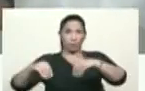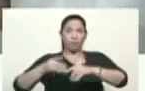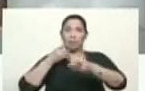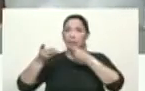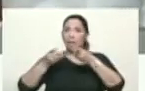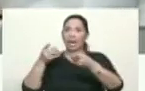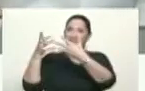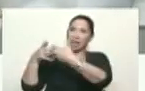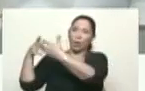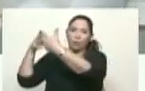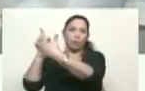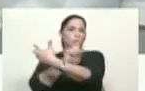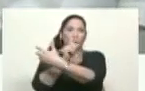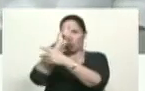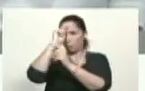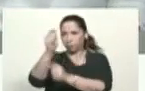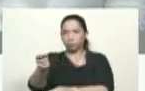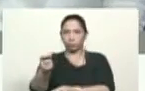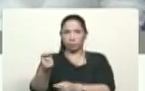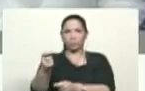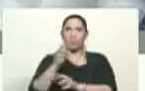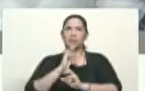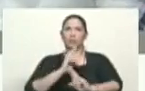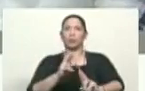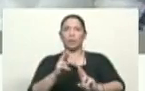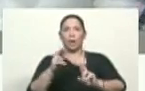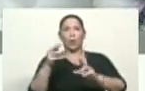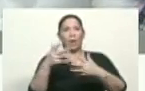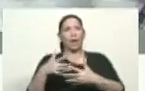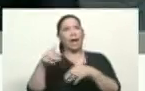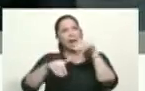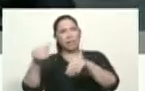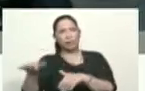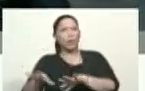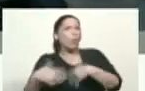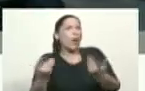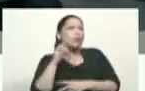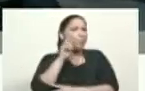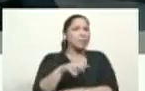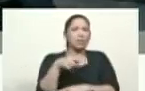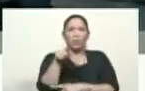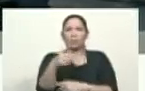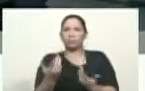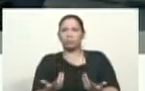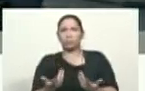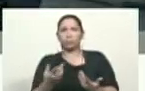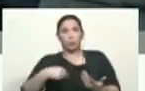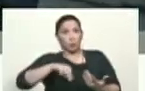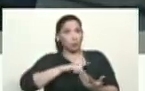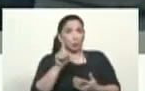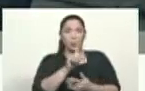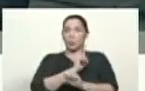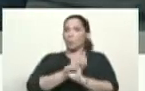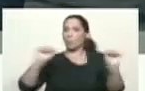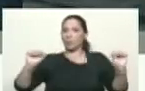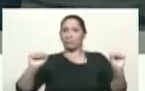Unidos desconocerá los resultados de las elecciones. ¿Cuándo se ha visto eso? Pues nosotros no vamos a